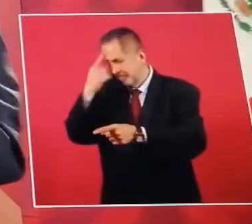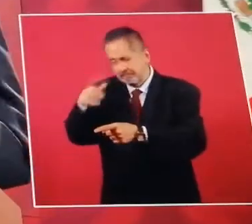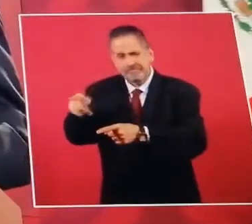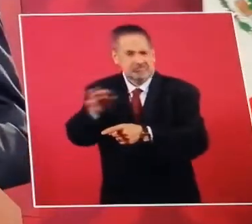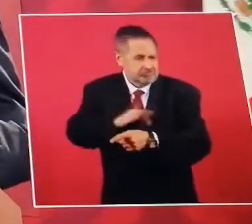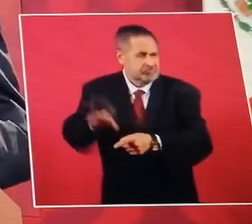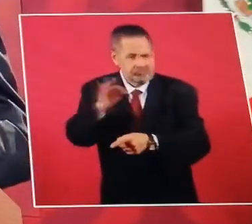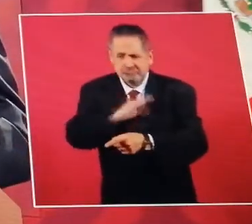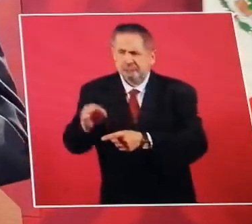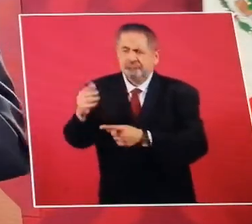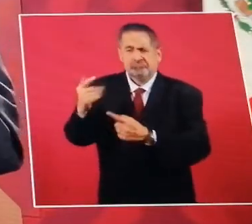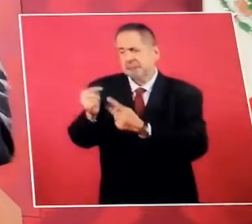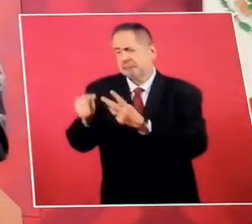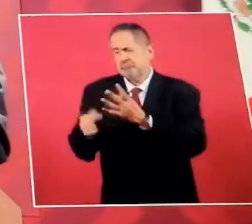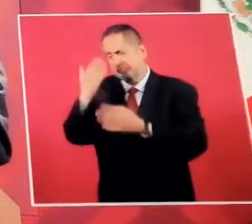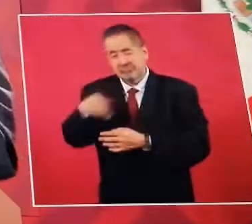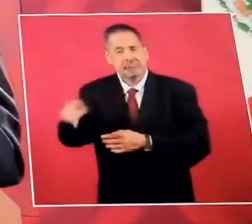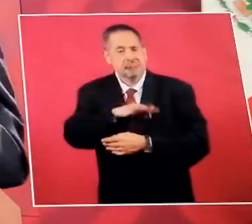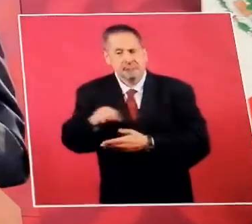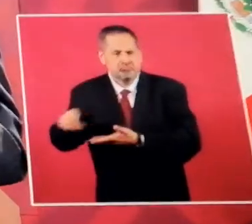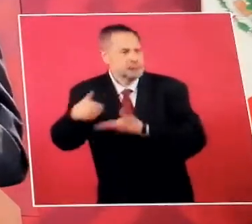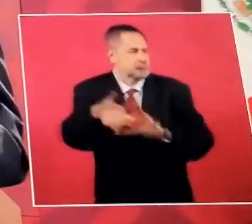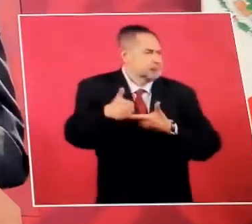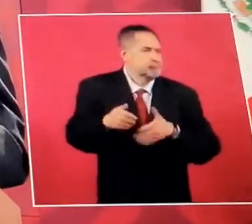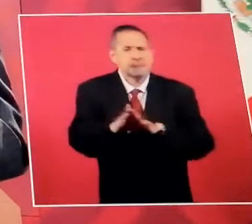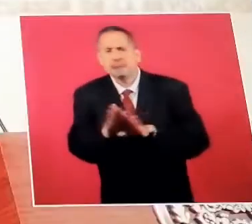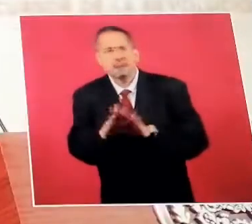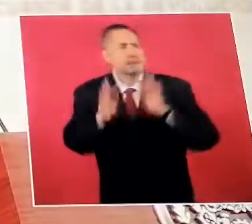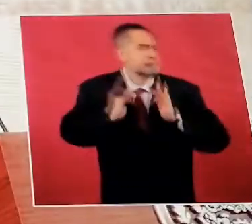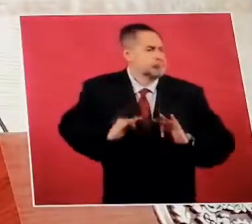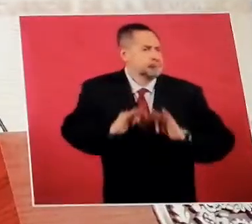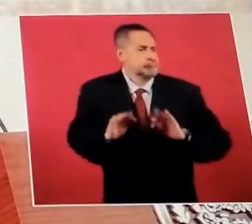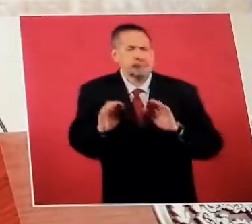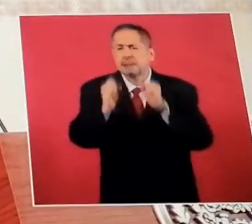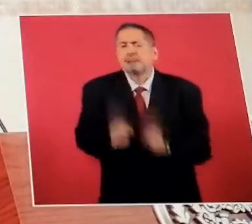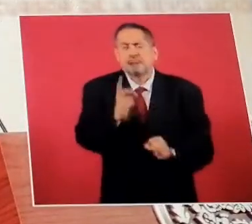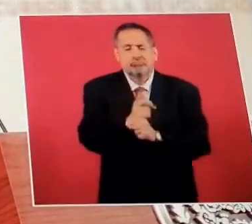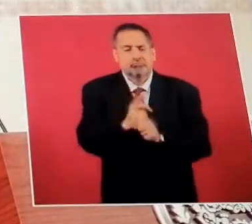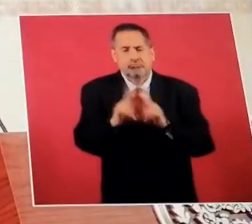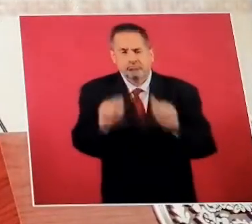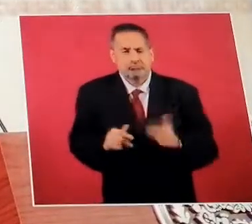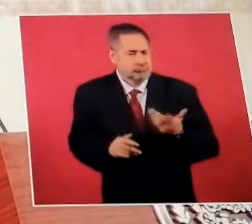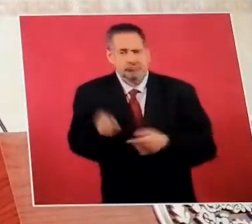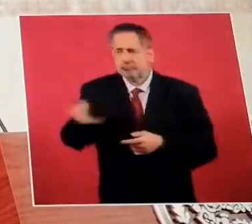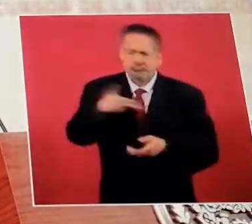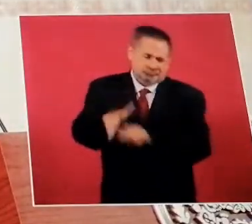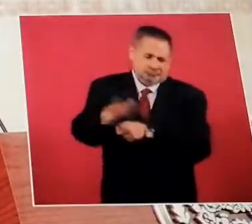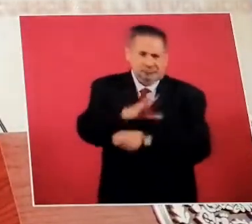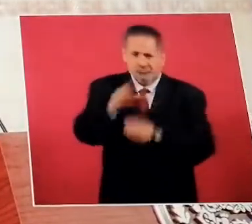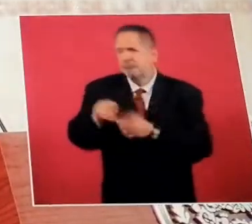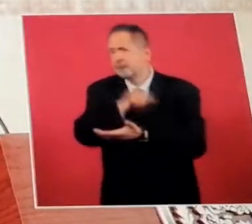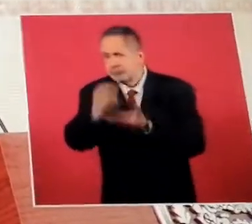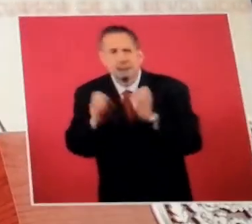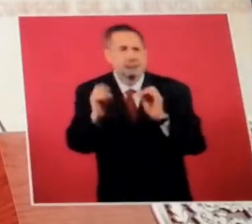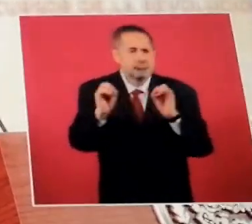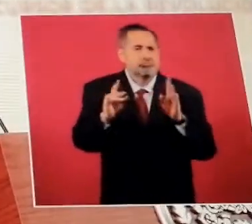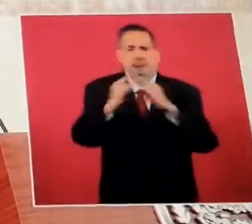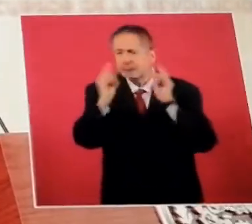pues capacidad para ayudar en la tarea de seguridad pública. Tiene elementos, tiene